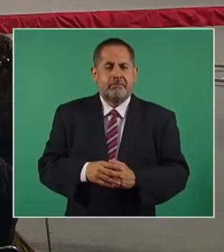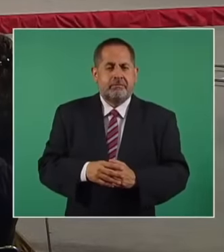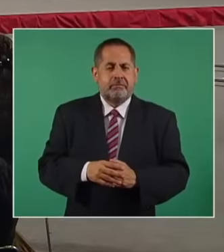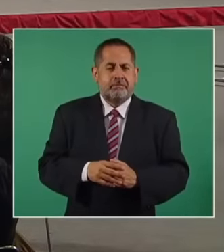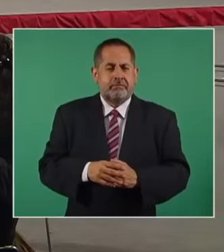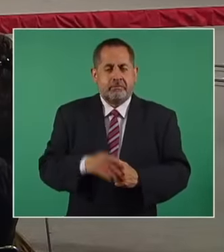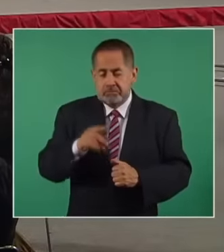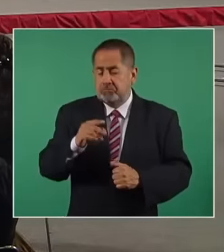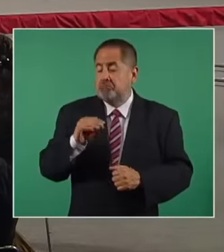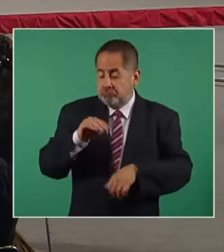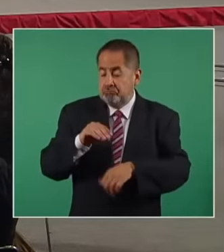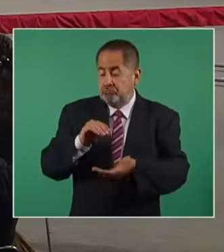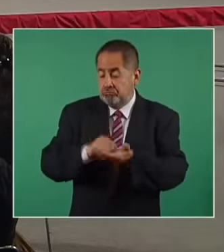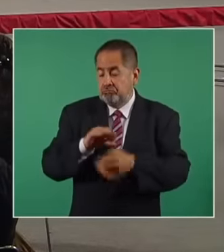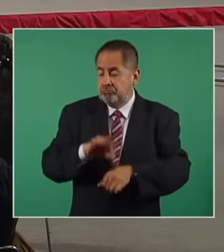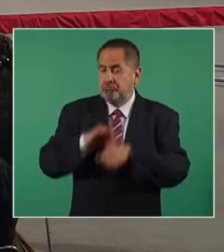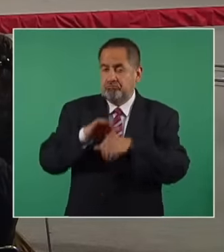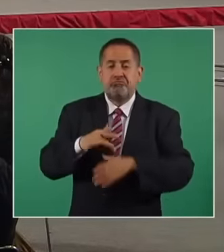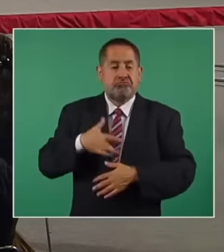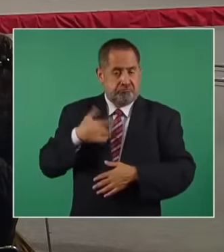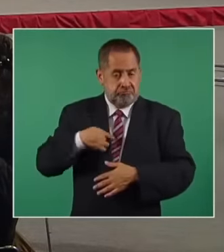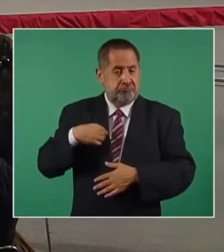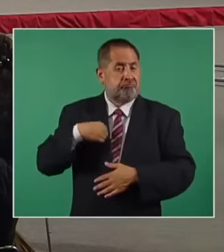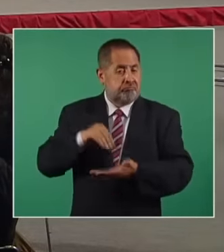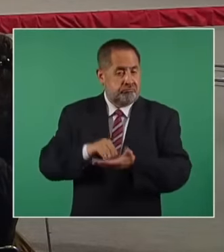todavía me tocó